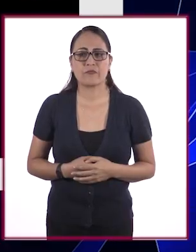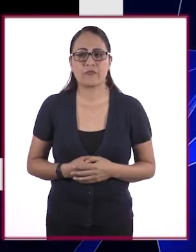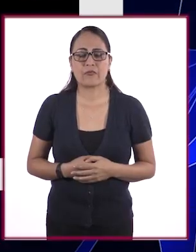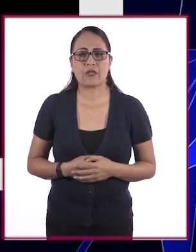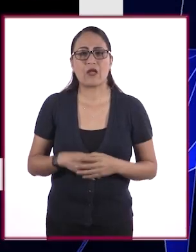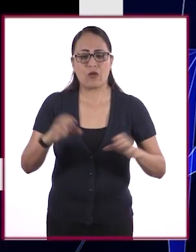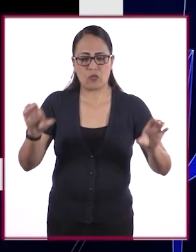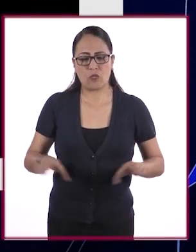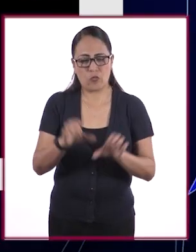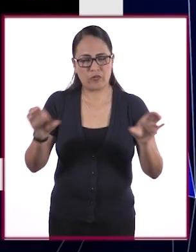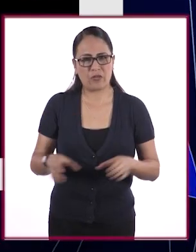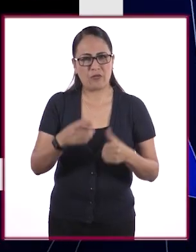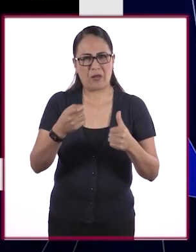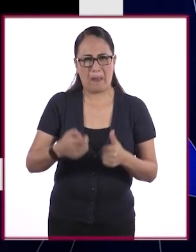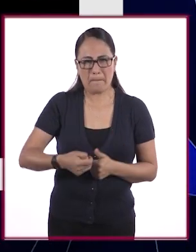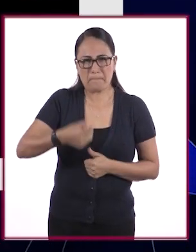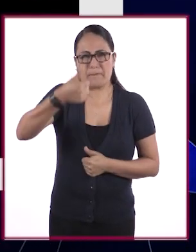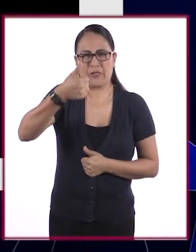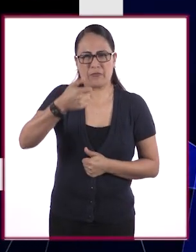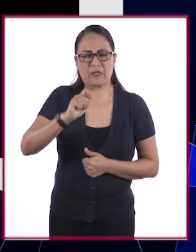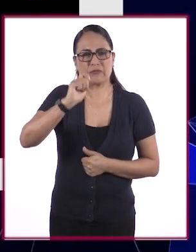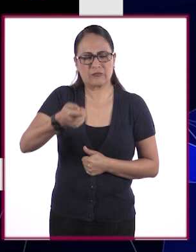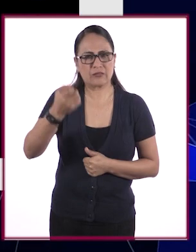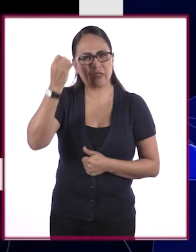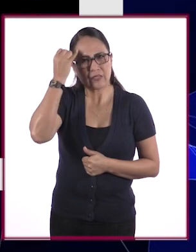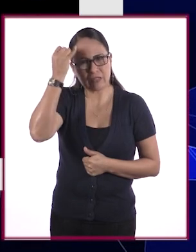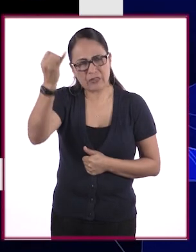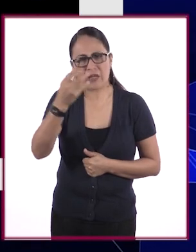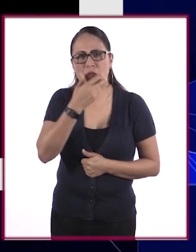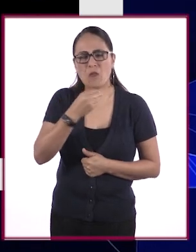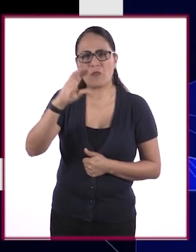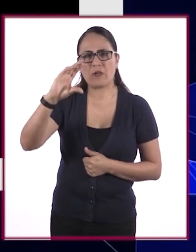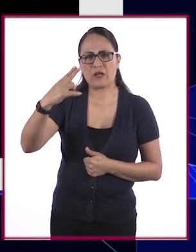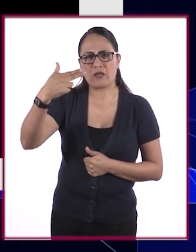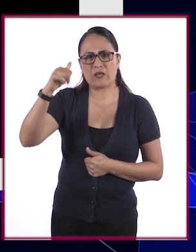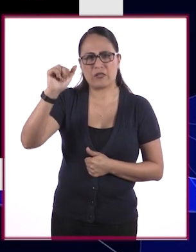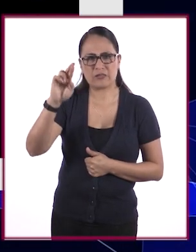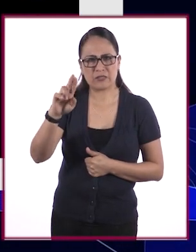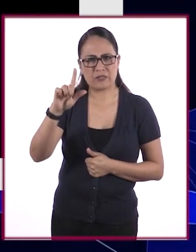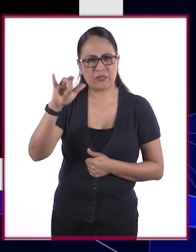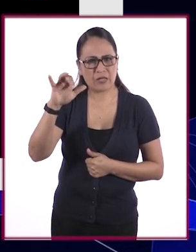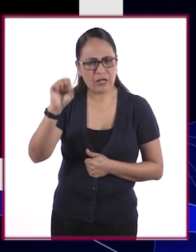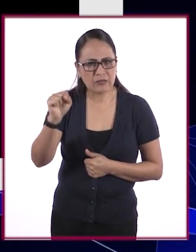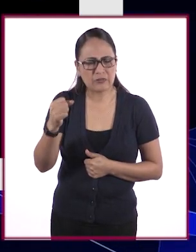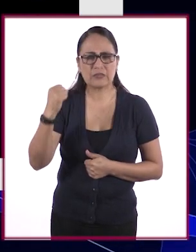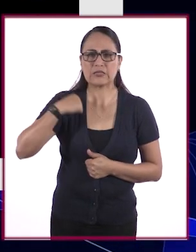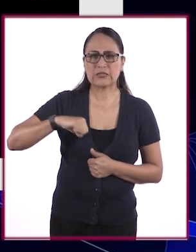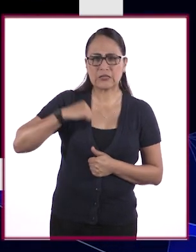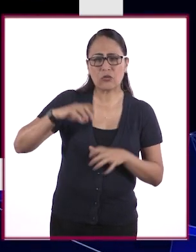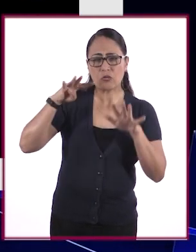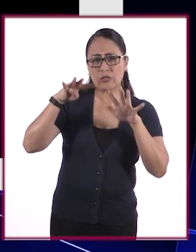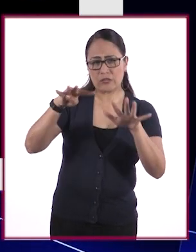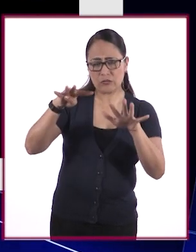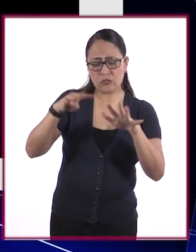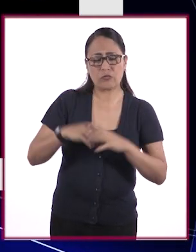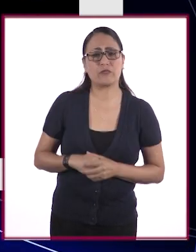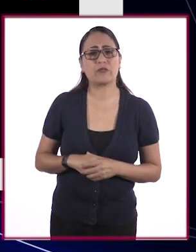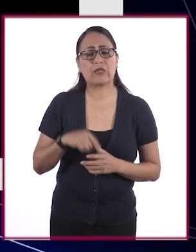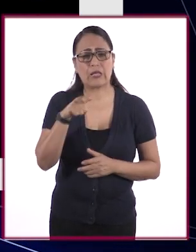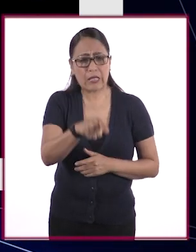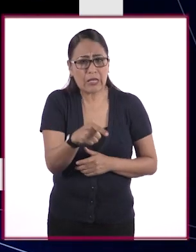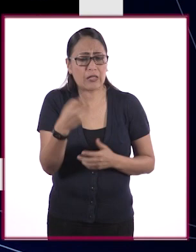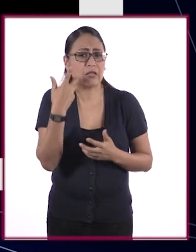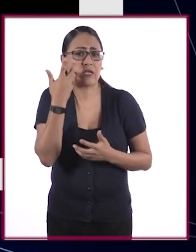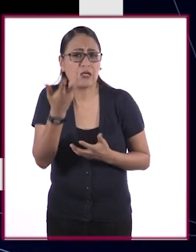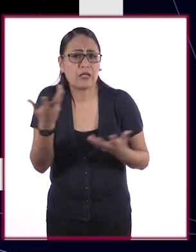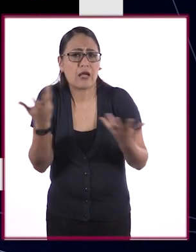La primera computadora surge de una idea que tuvo Charles Babbage, un inglés, en el siglo XIX. Él quería